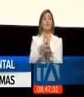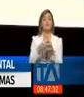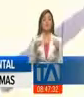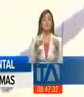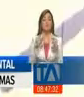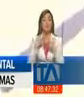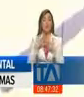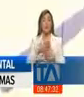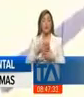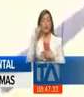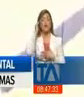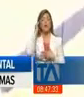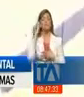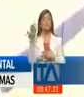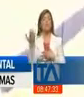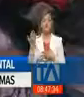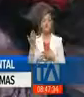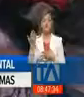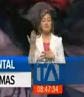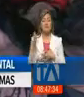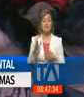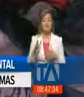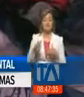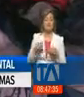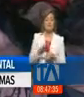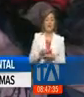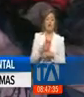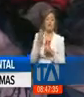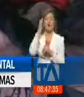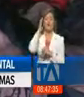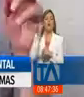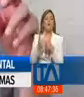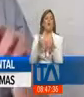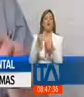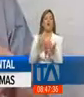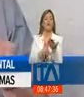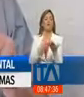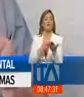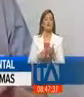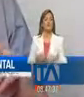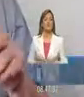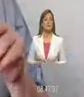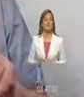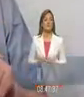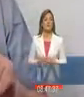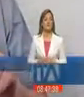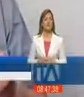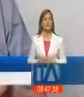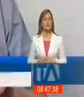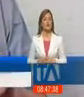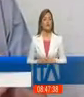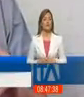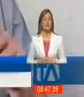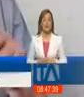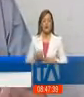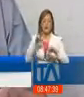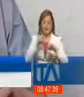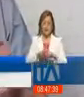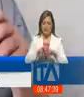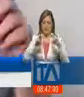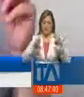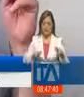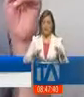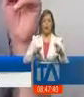para aliviar nuestra mente es el reconocer qué es lo que causa la preocupación. Tener la disposición de sentarnos a hablar del problema en